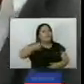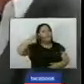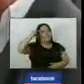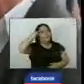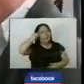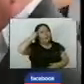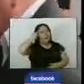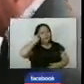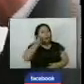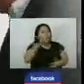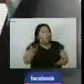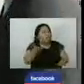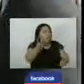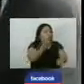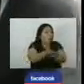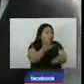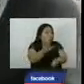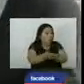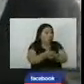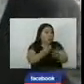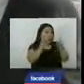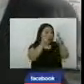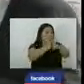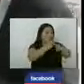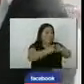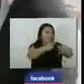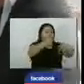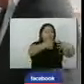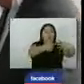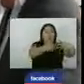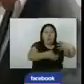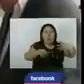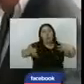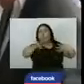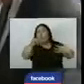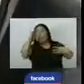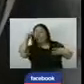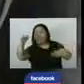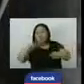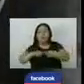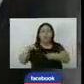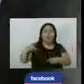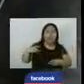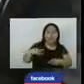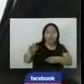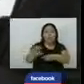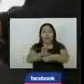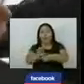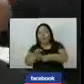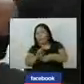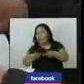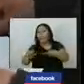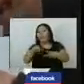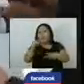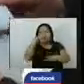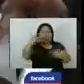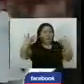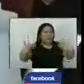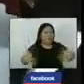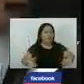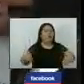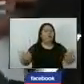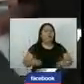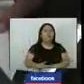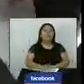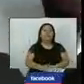hacer esta propuesta de reforma que ya es una realidad en países como Chile, Ecuador y otros países más en el